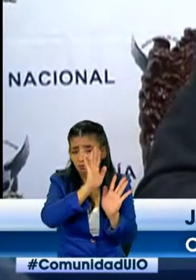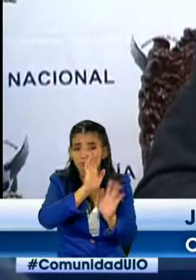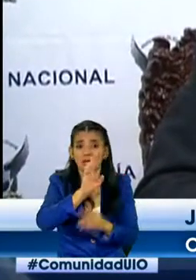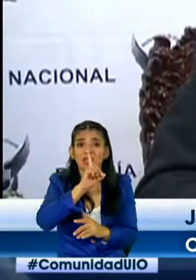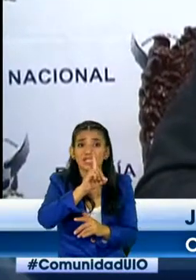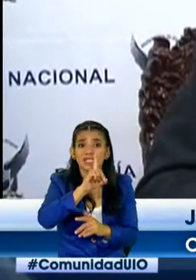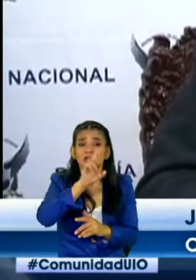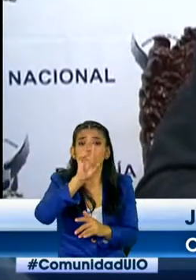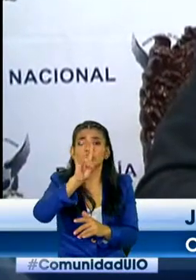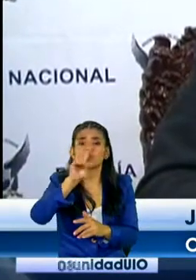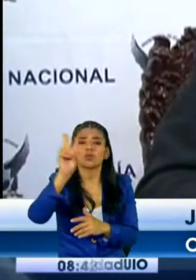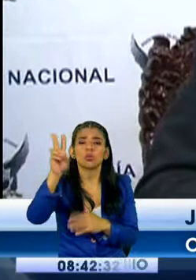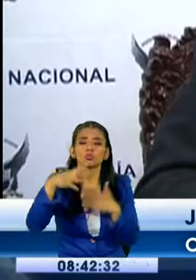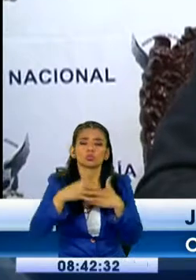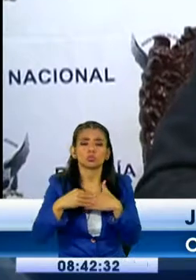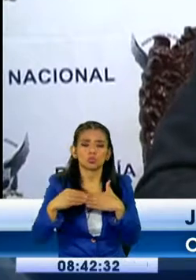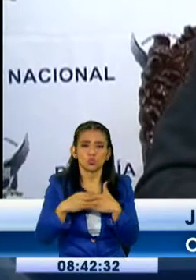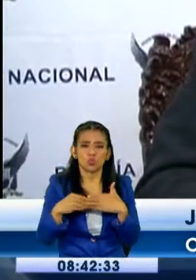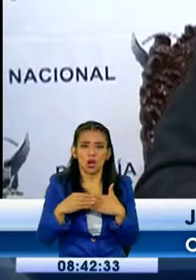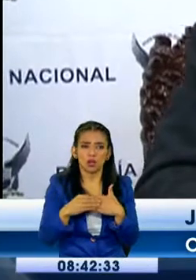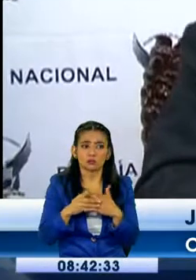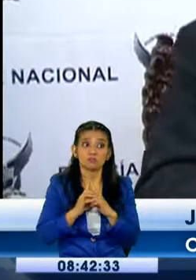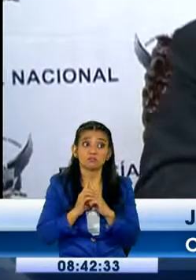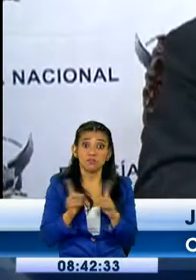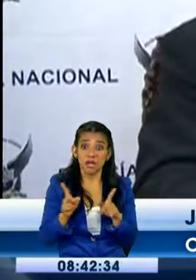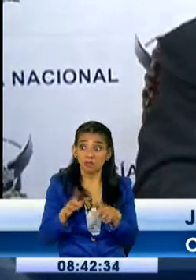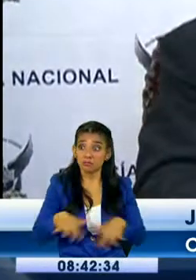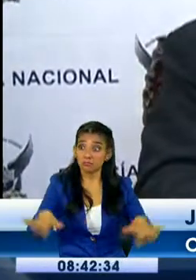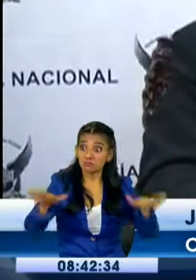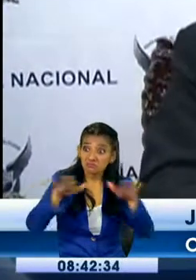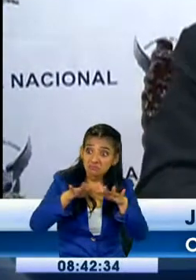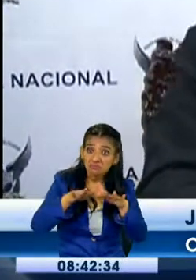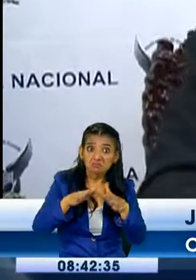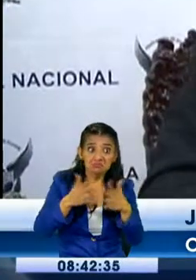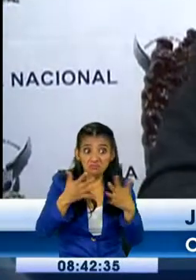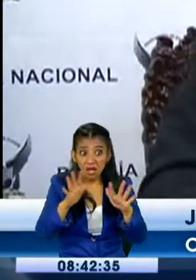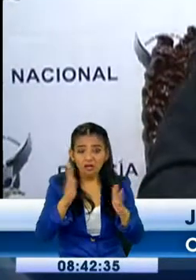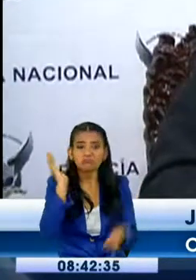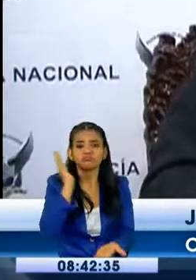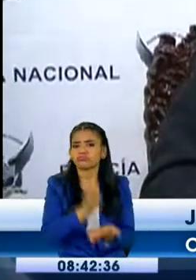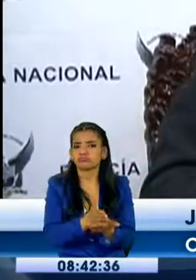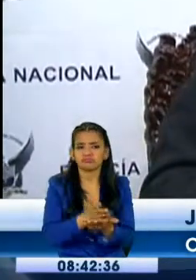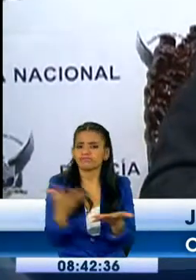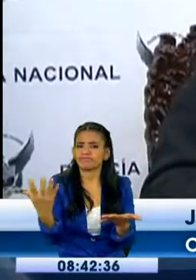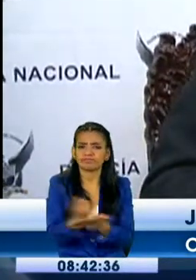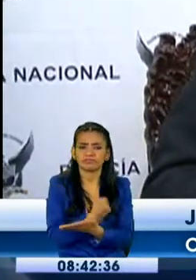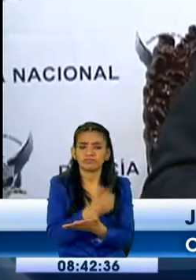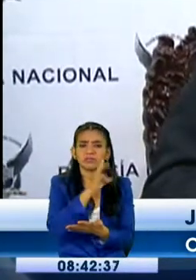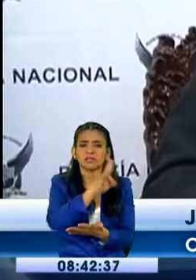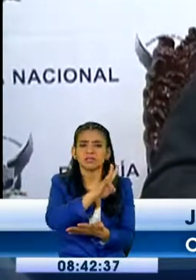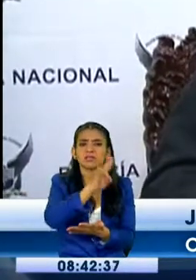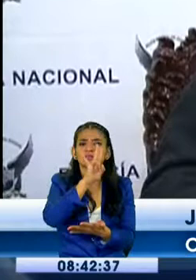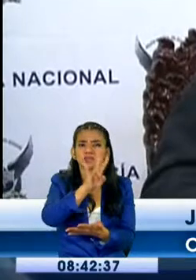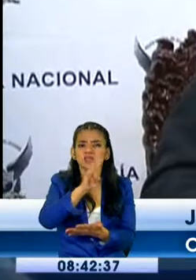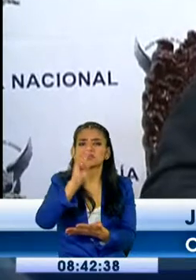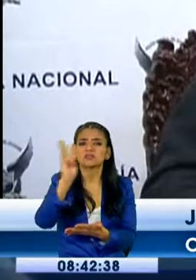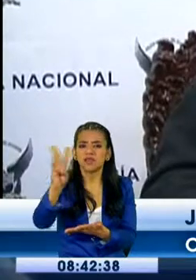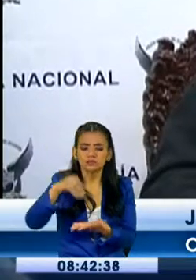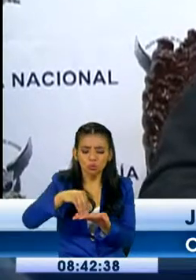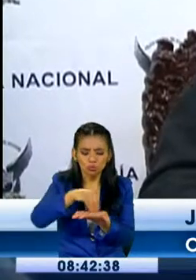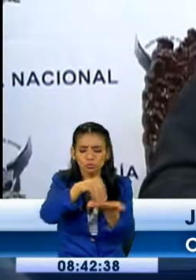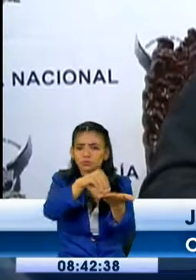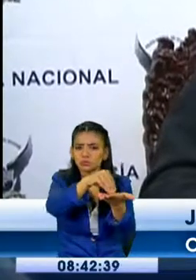es de $172, pero el beneficio para la comunidad es retirar de el consumo 776